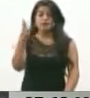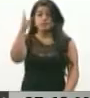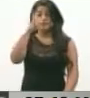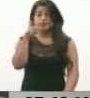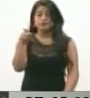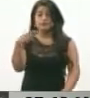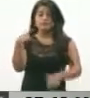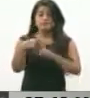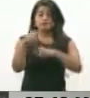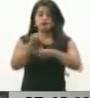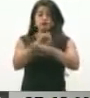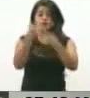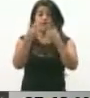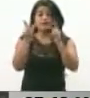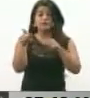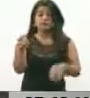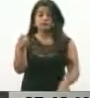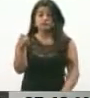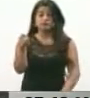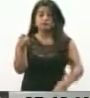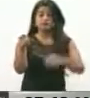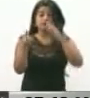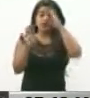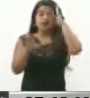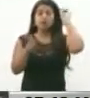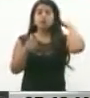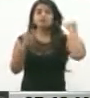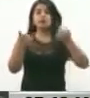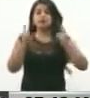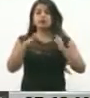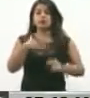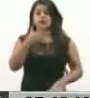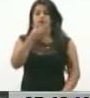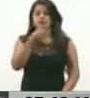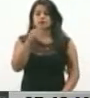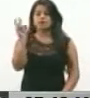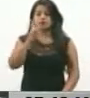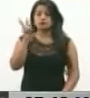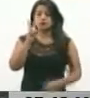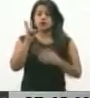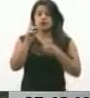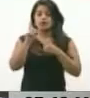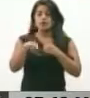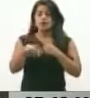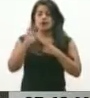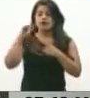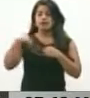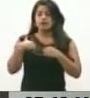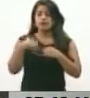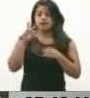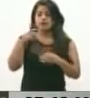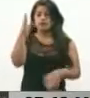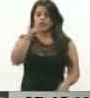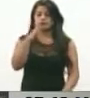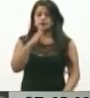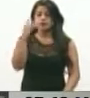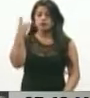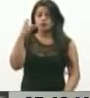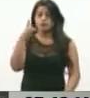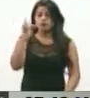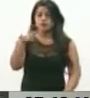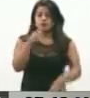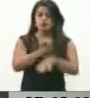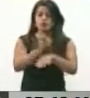en software libre, que es lo que ha permitido que tanto Venezuela como Argentina, Brasil, Bolivia,